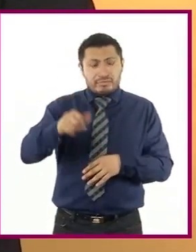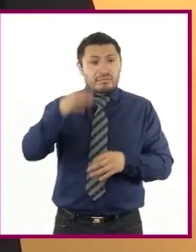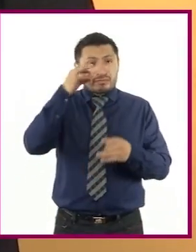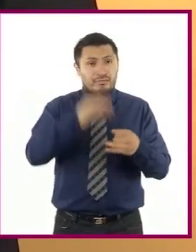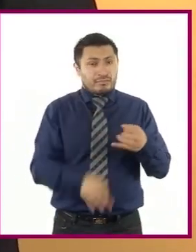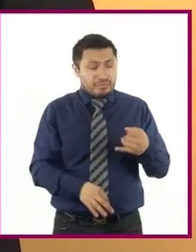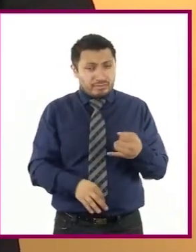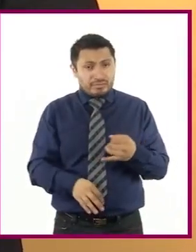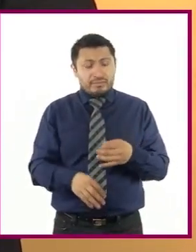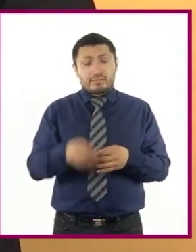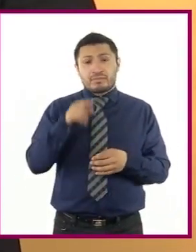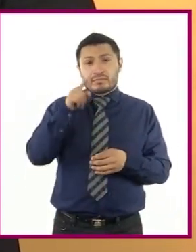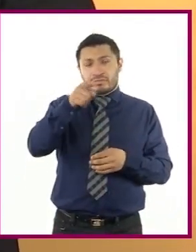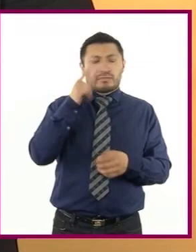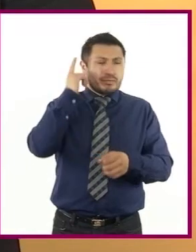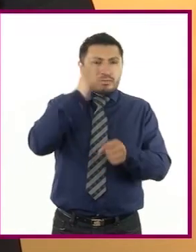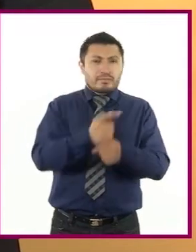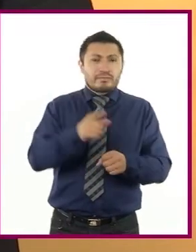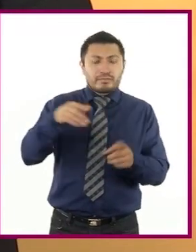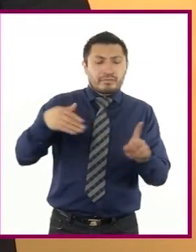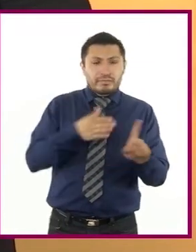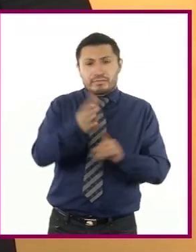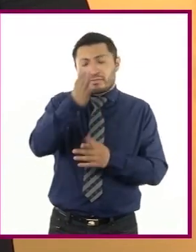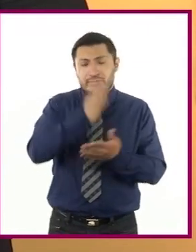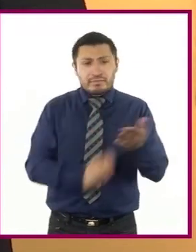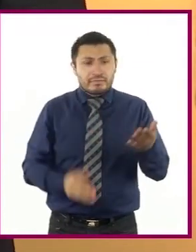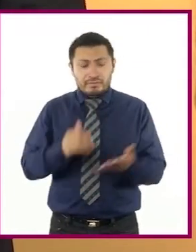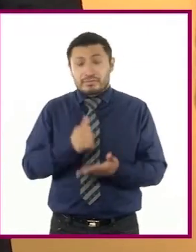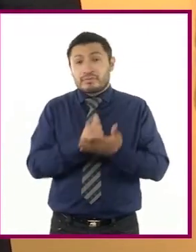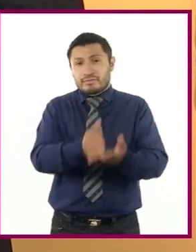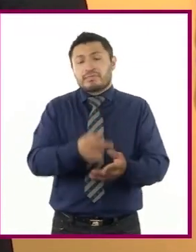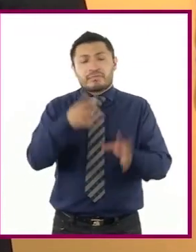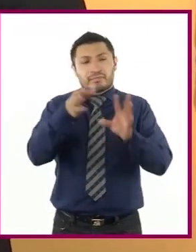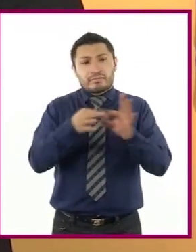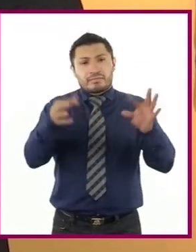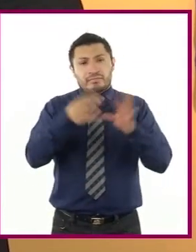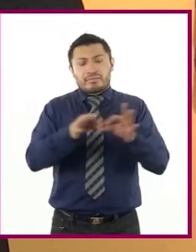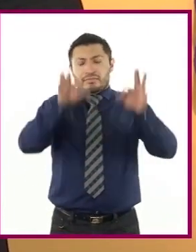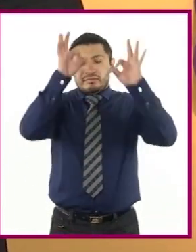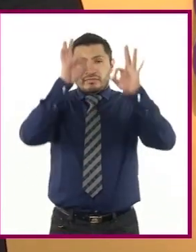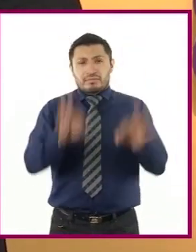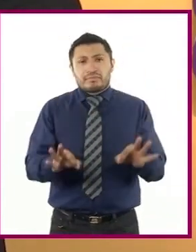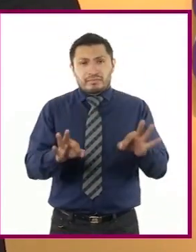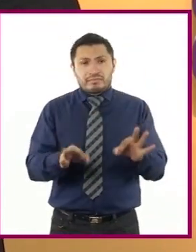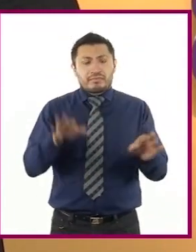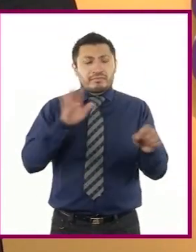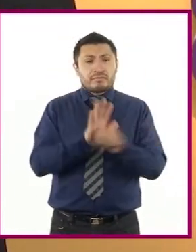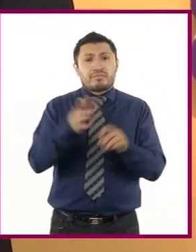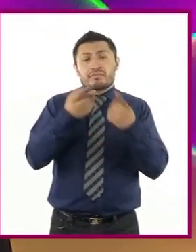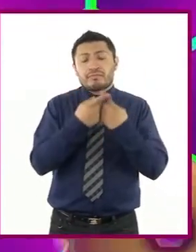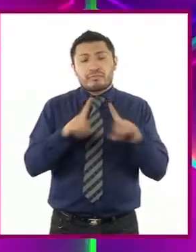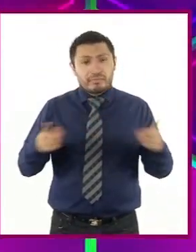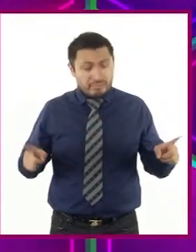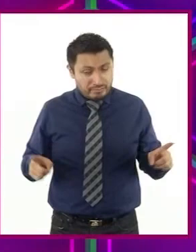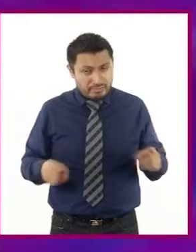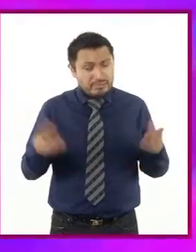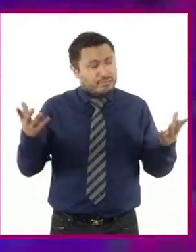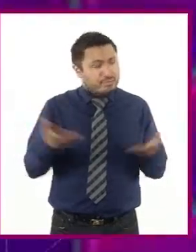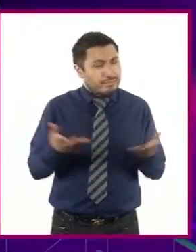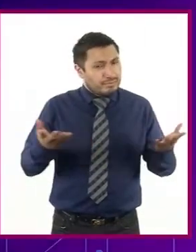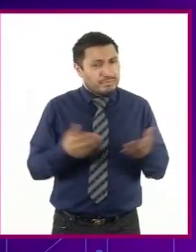finalizar, se calcula la desviación media que permitirá describir con mayor precisión su desempeño.